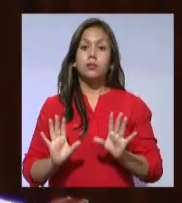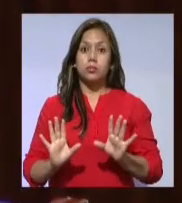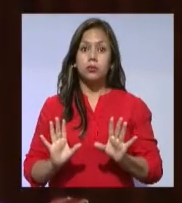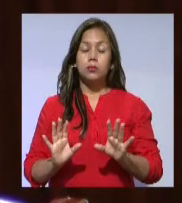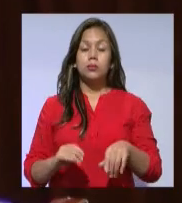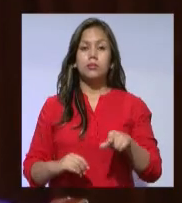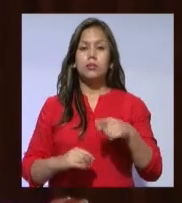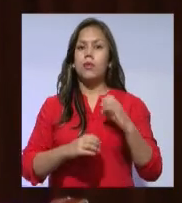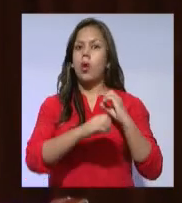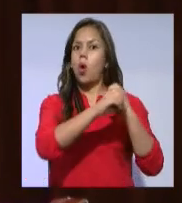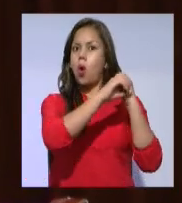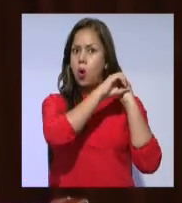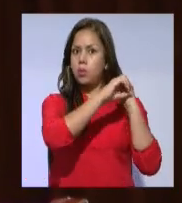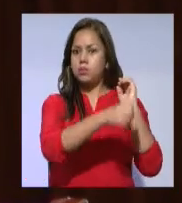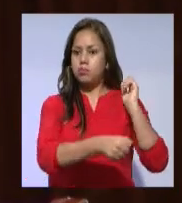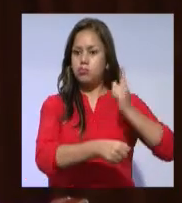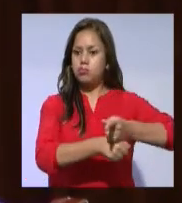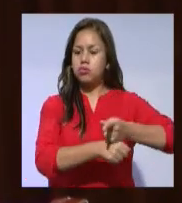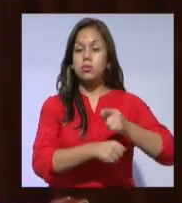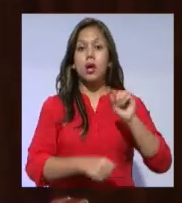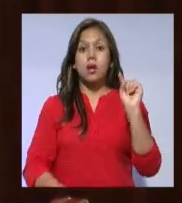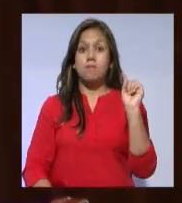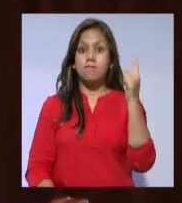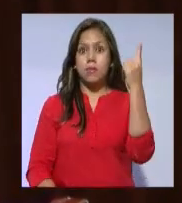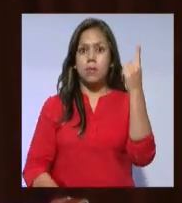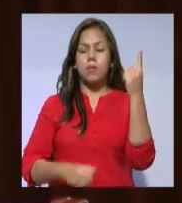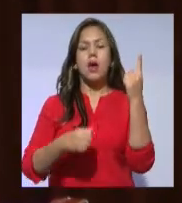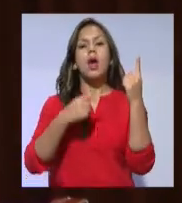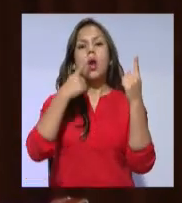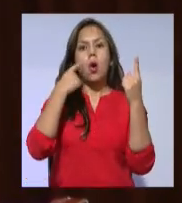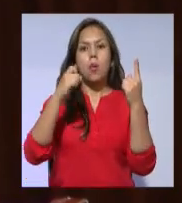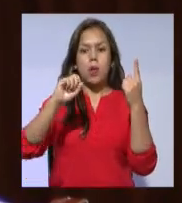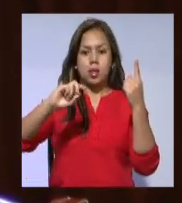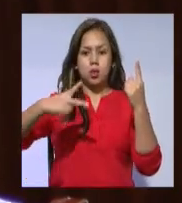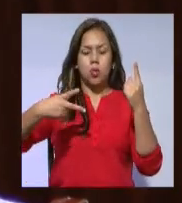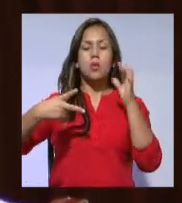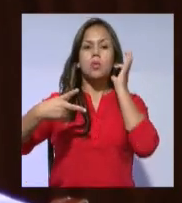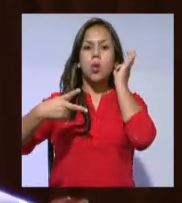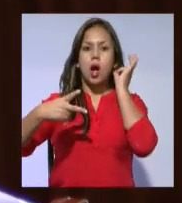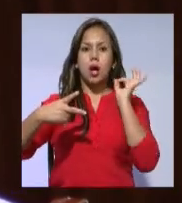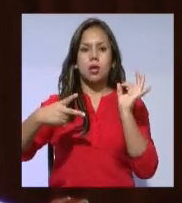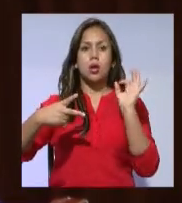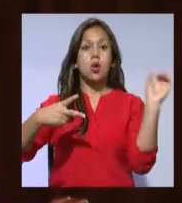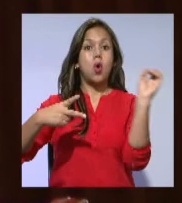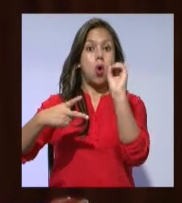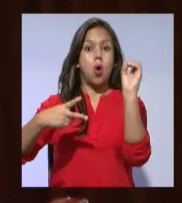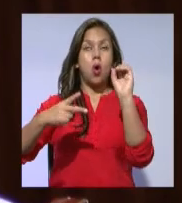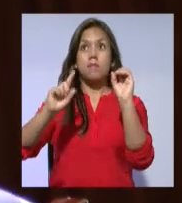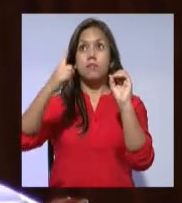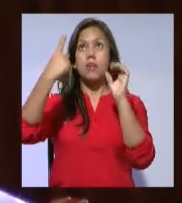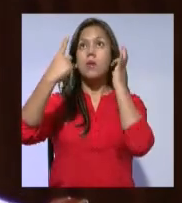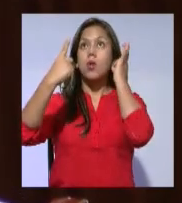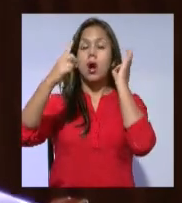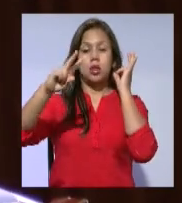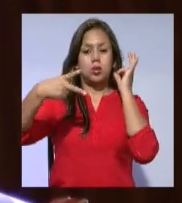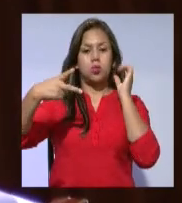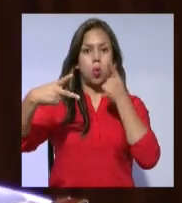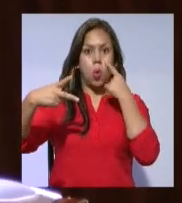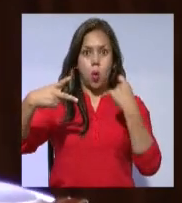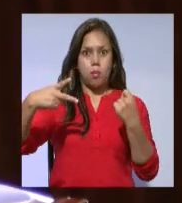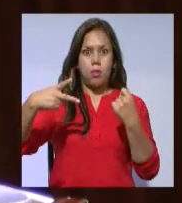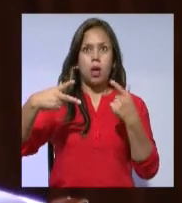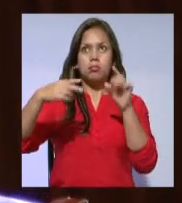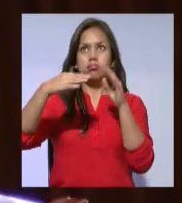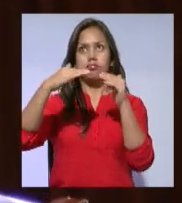existe la obligatoriedad de que si el primero de la lista es hombre el según la segunda debe ser mujer o si la primera de la lista es mujer el segundo hombre